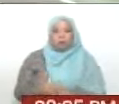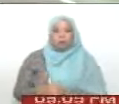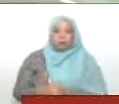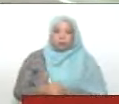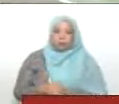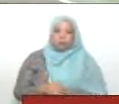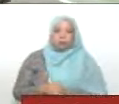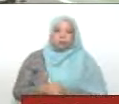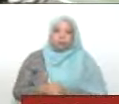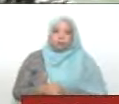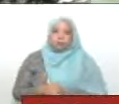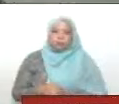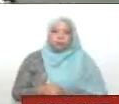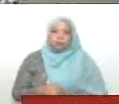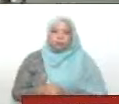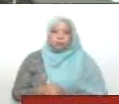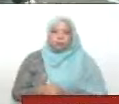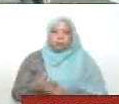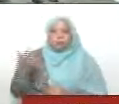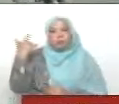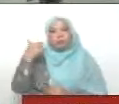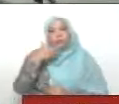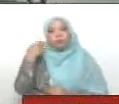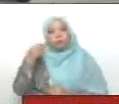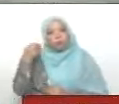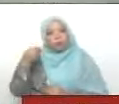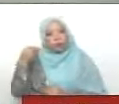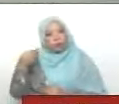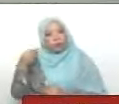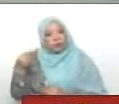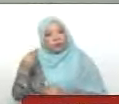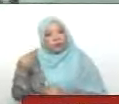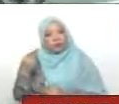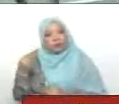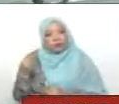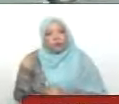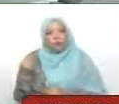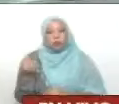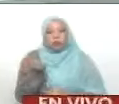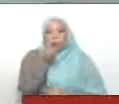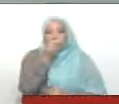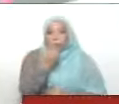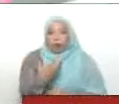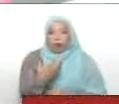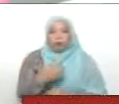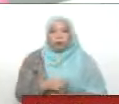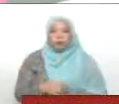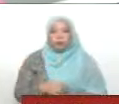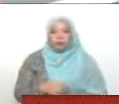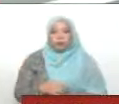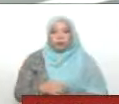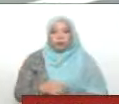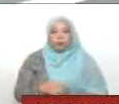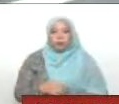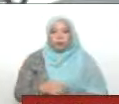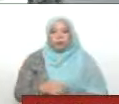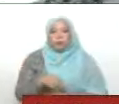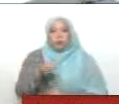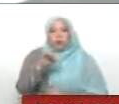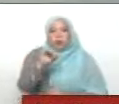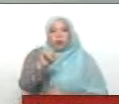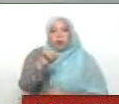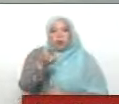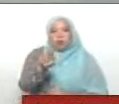también un muchacho muy, muy talentoso, Ñañez, Yulber